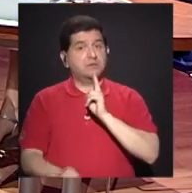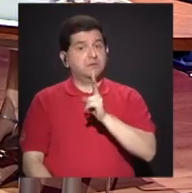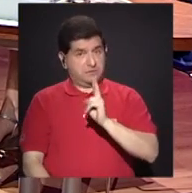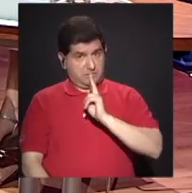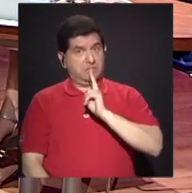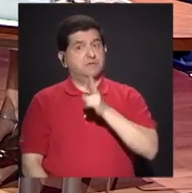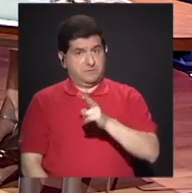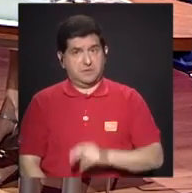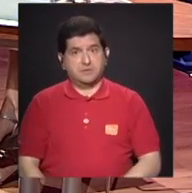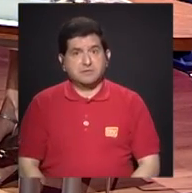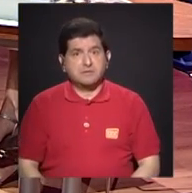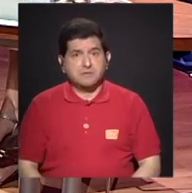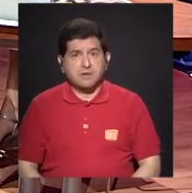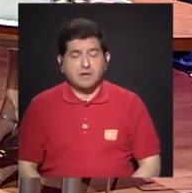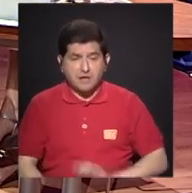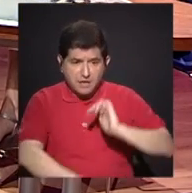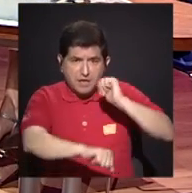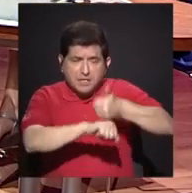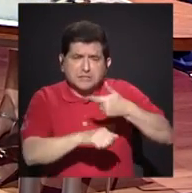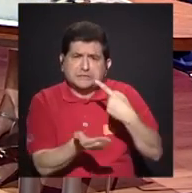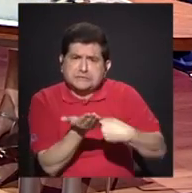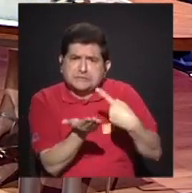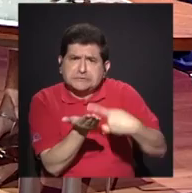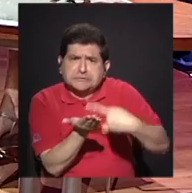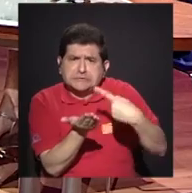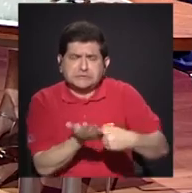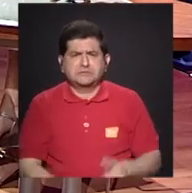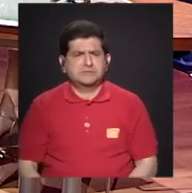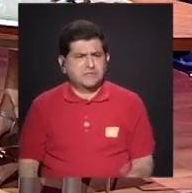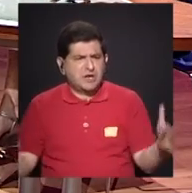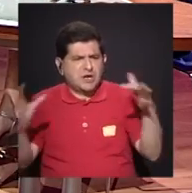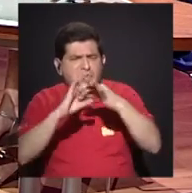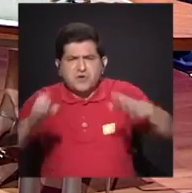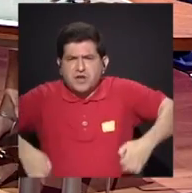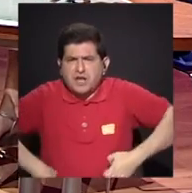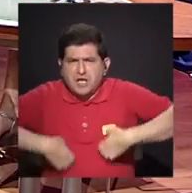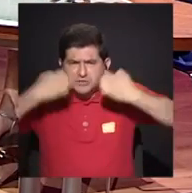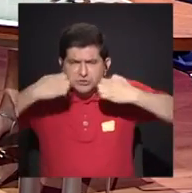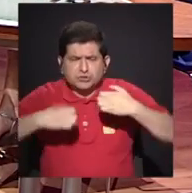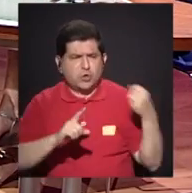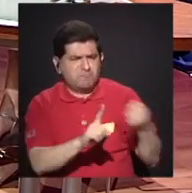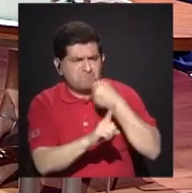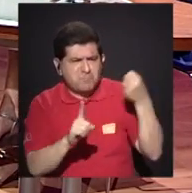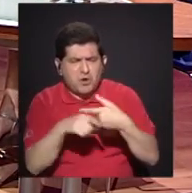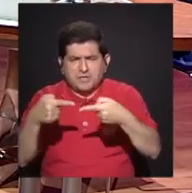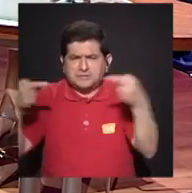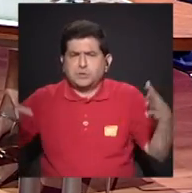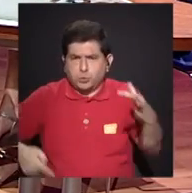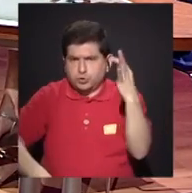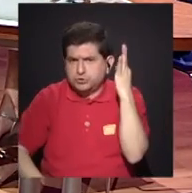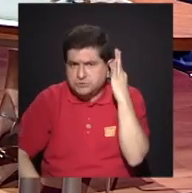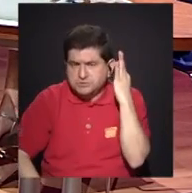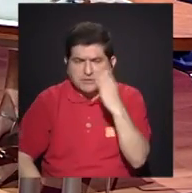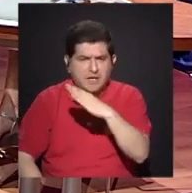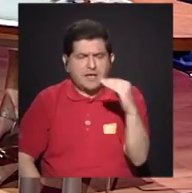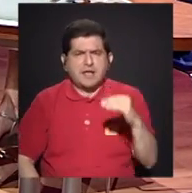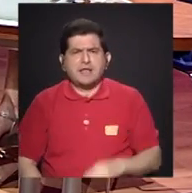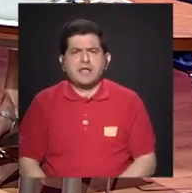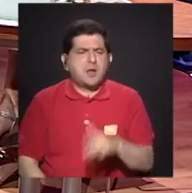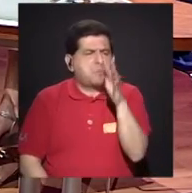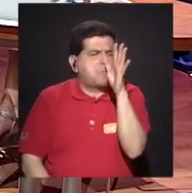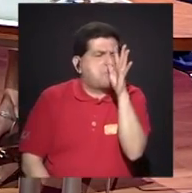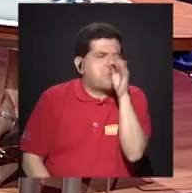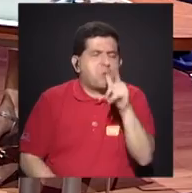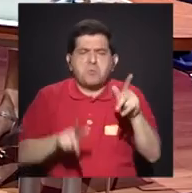realmente crea mucha polémica. ¿Qué relación existe entre la violencia contra las mujeres y la burla